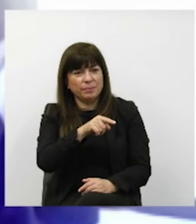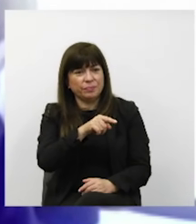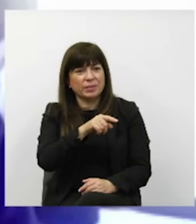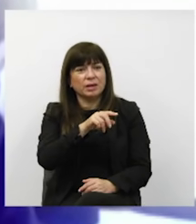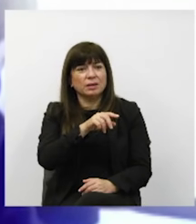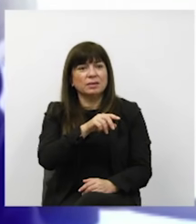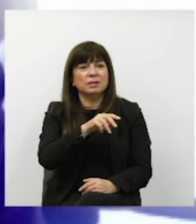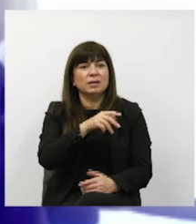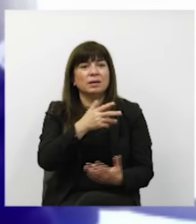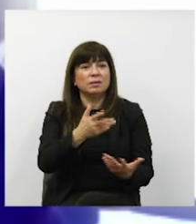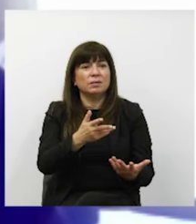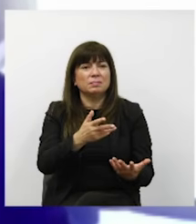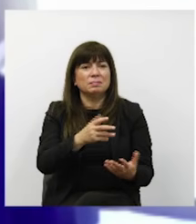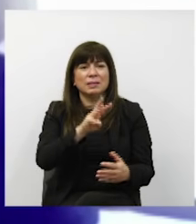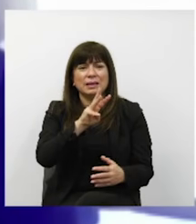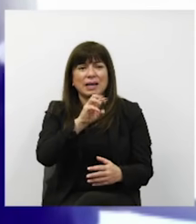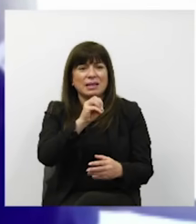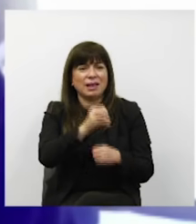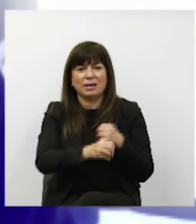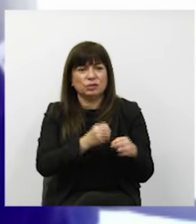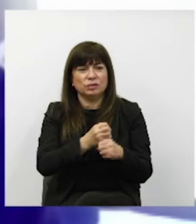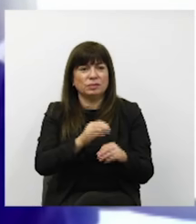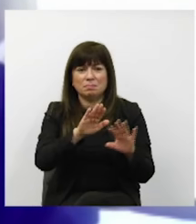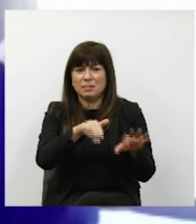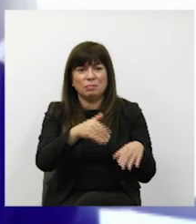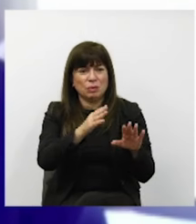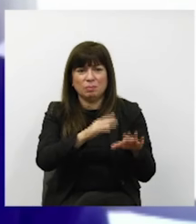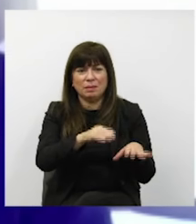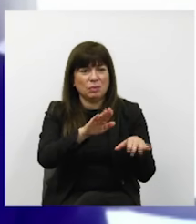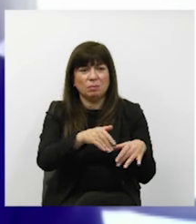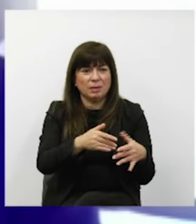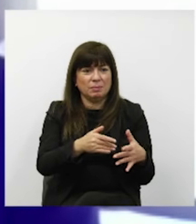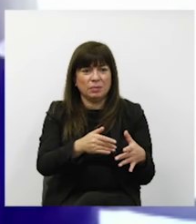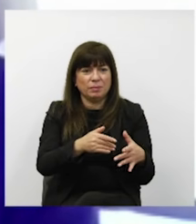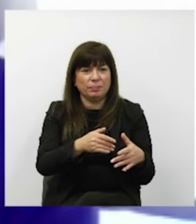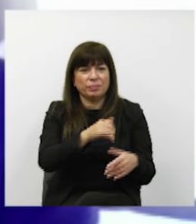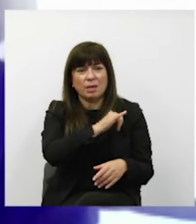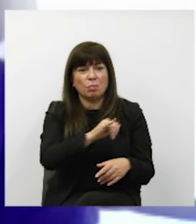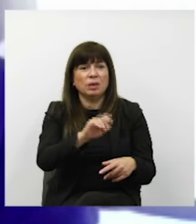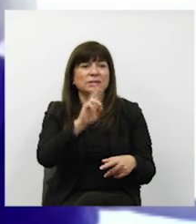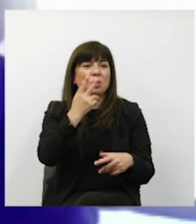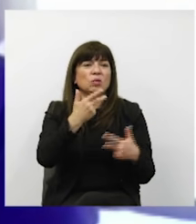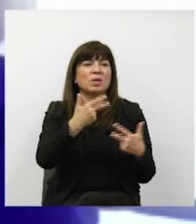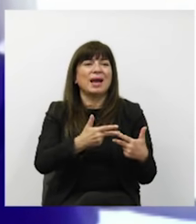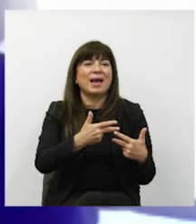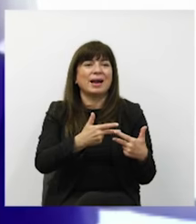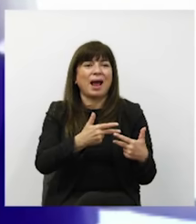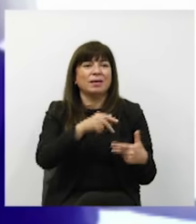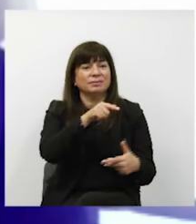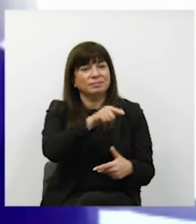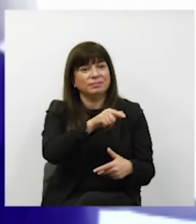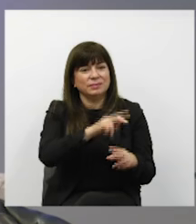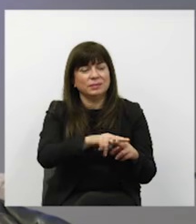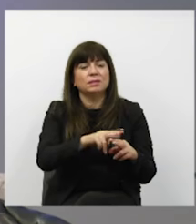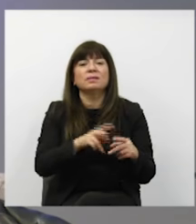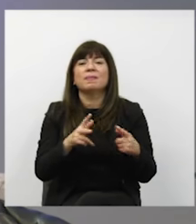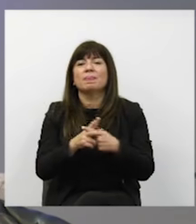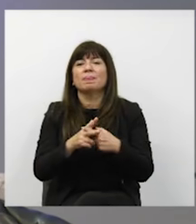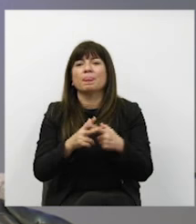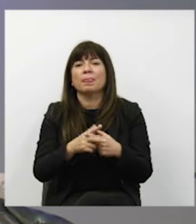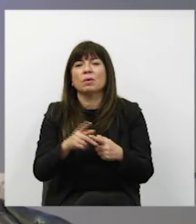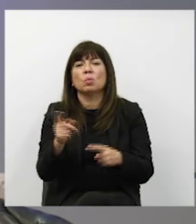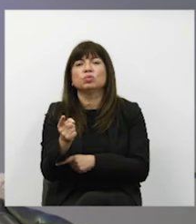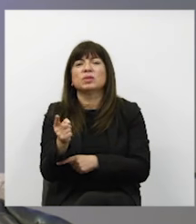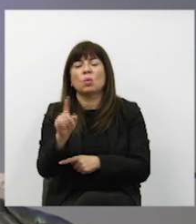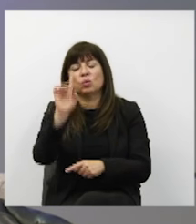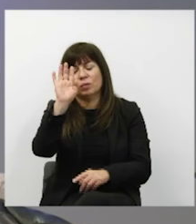o 9% desde hace 30 años. Y ese fue el pacto que se hizo después de la Segunda Guerra. Bueno, Nicolás, solamente te interrumpo un segundo porque